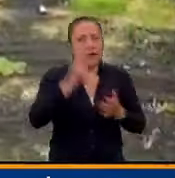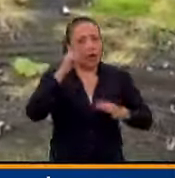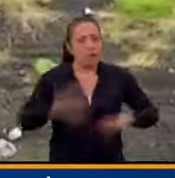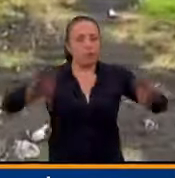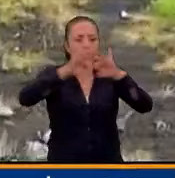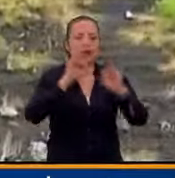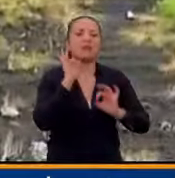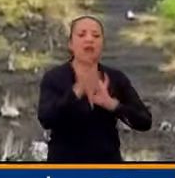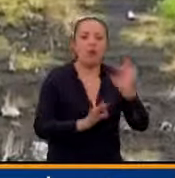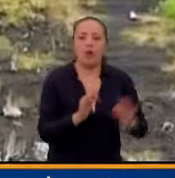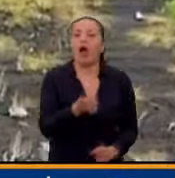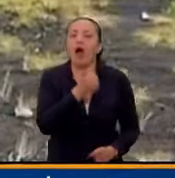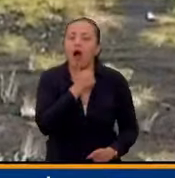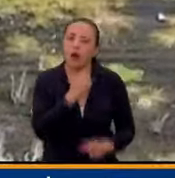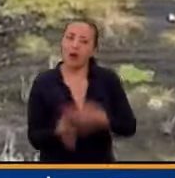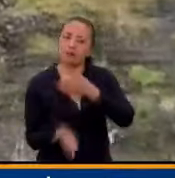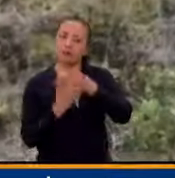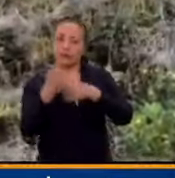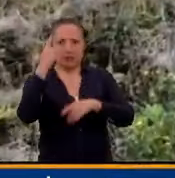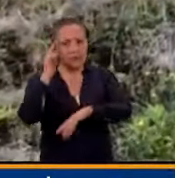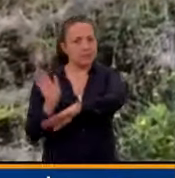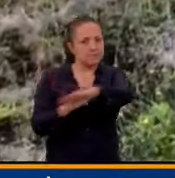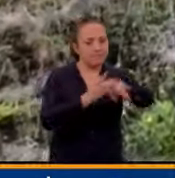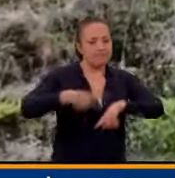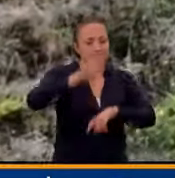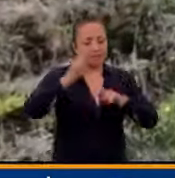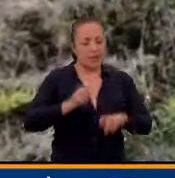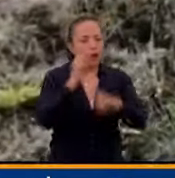cuidar la naturaleza y de cuidar a esta especie que es